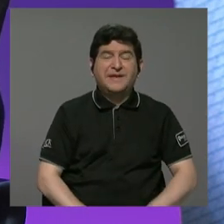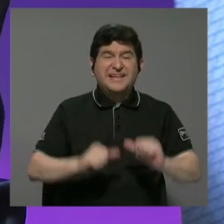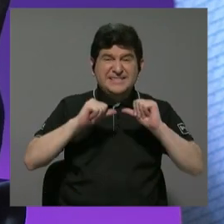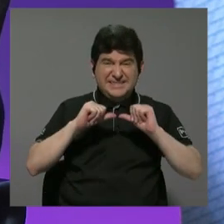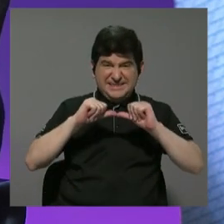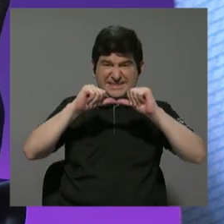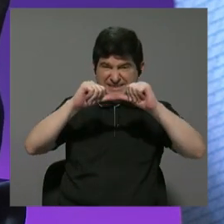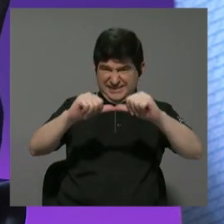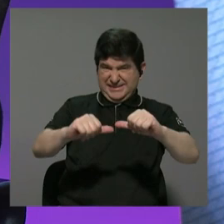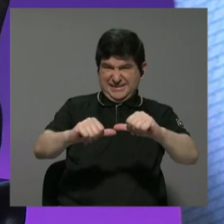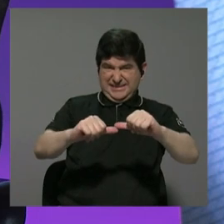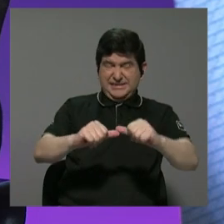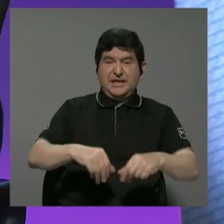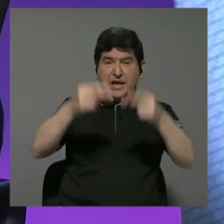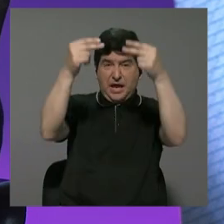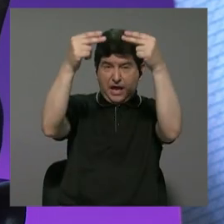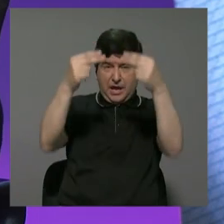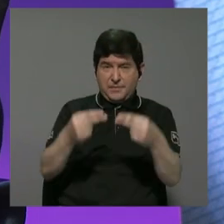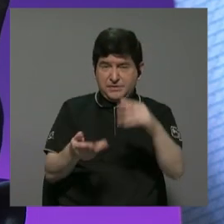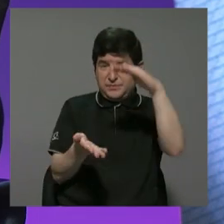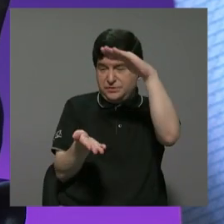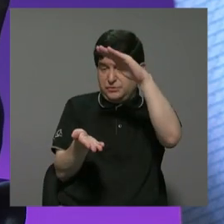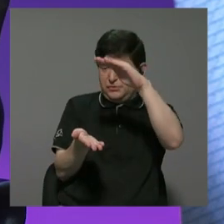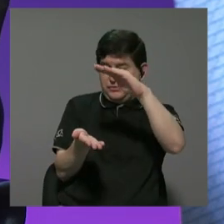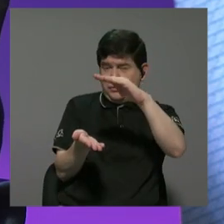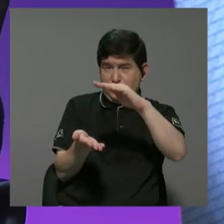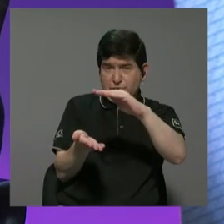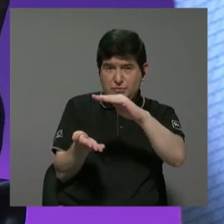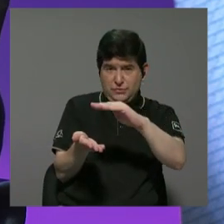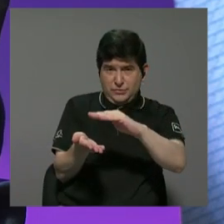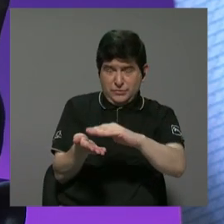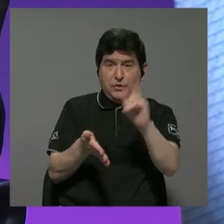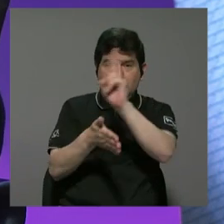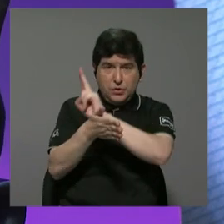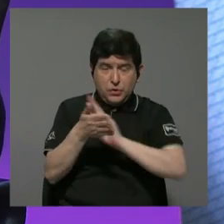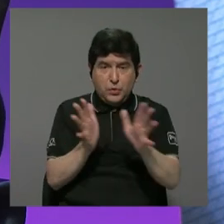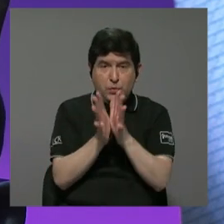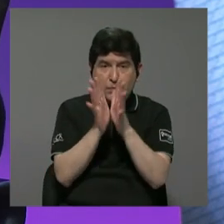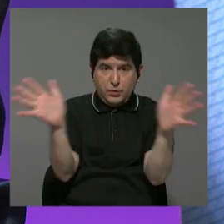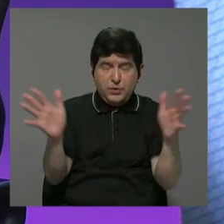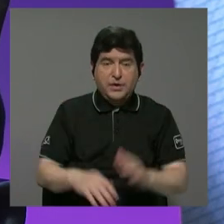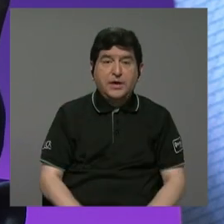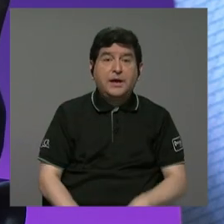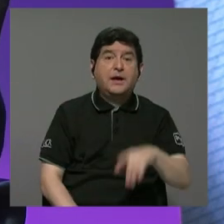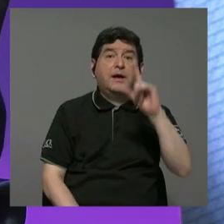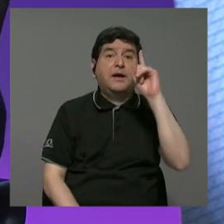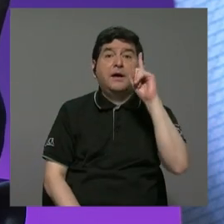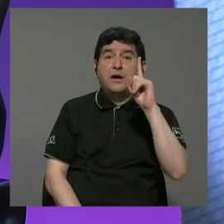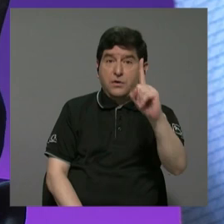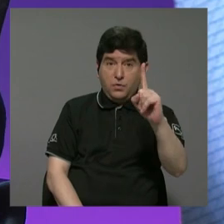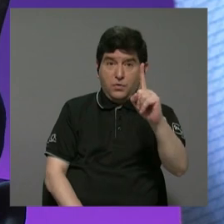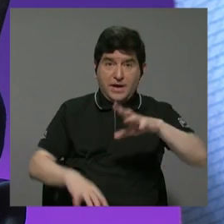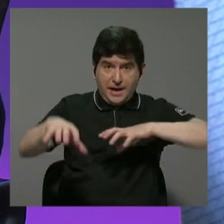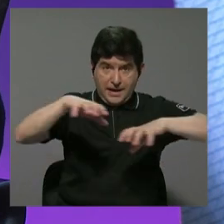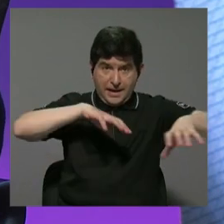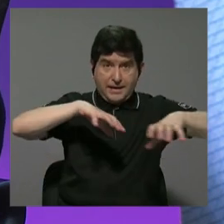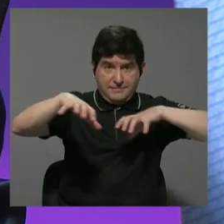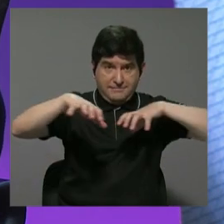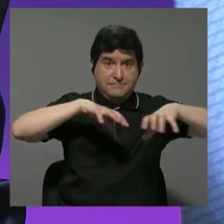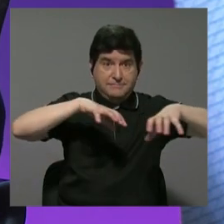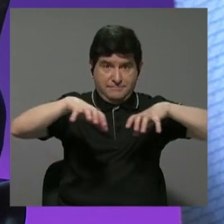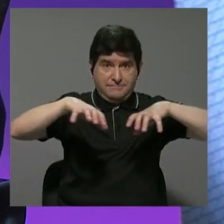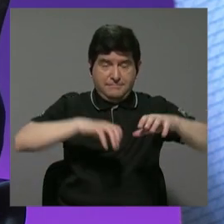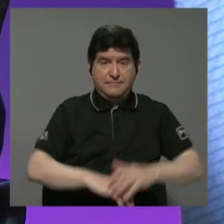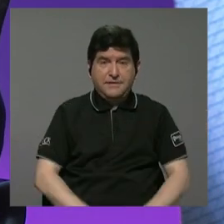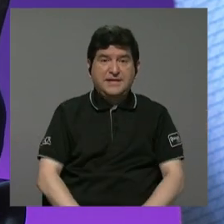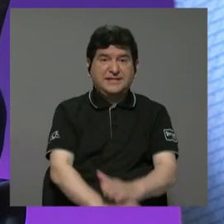continúa el presupuesto hacia la baja hacia las universidades públicas, una de las actividades